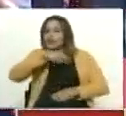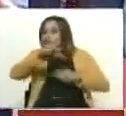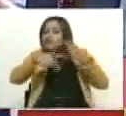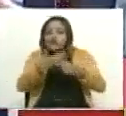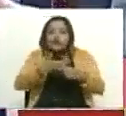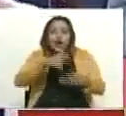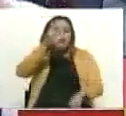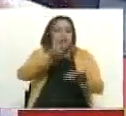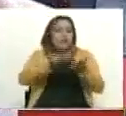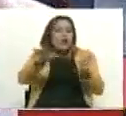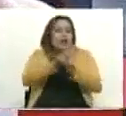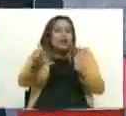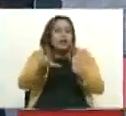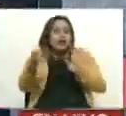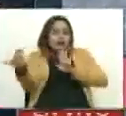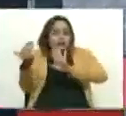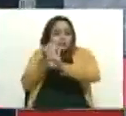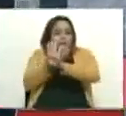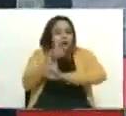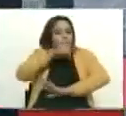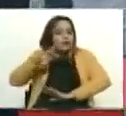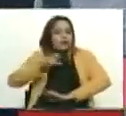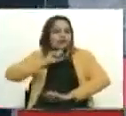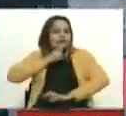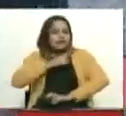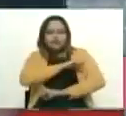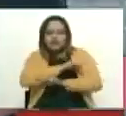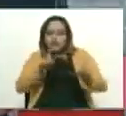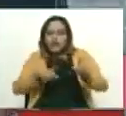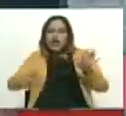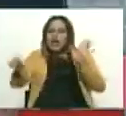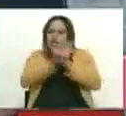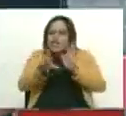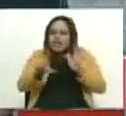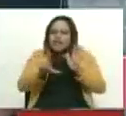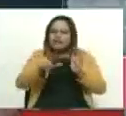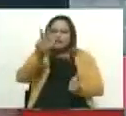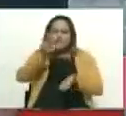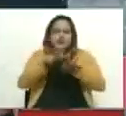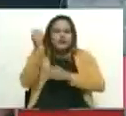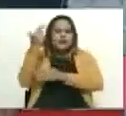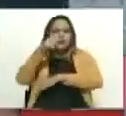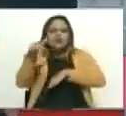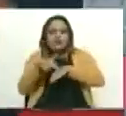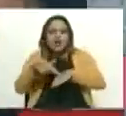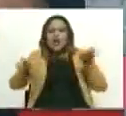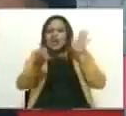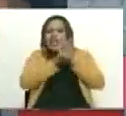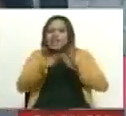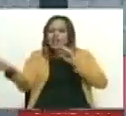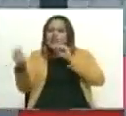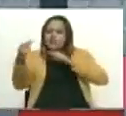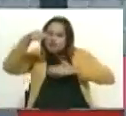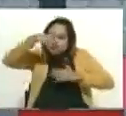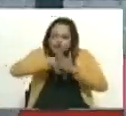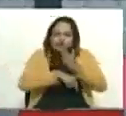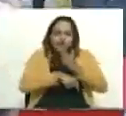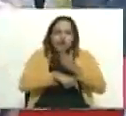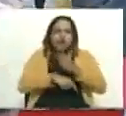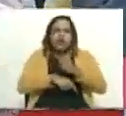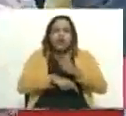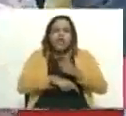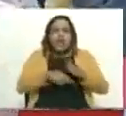a espaldas del pueblo. Ley que se apruebe en la Asamblea Nacional serán leyes discutidas profundamente en el corazón del pueblo venezolano, en